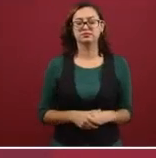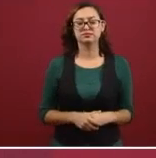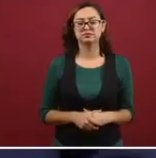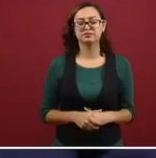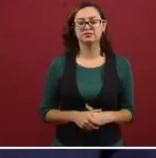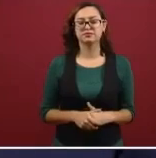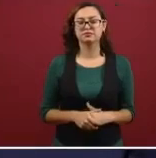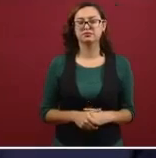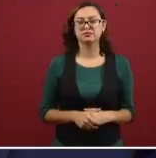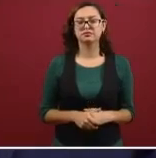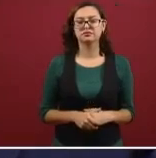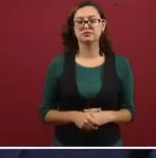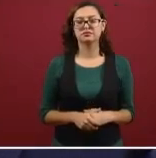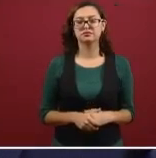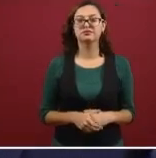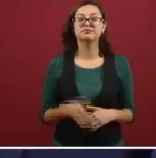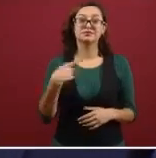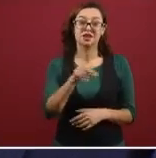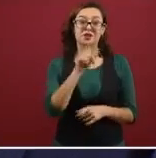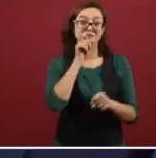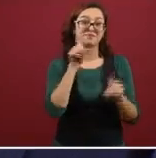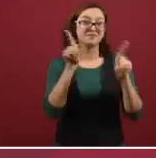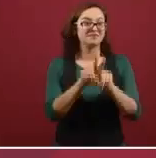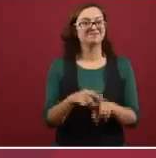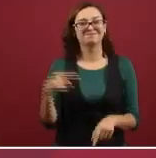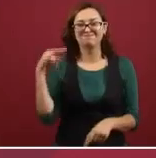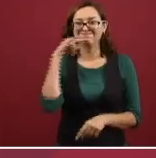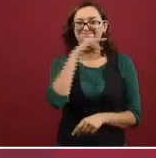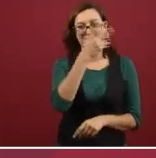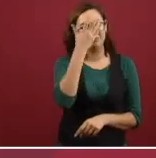Nada más que son también muy hipócritas.